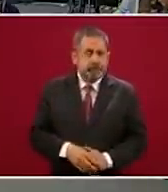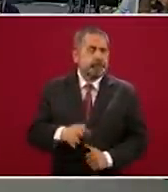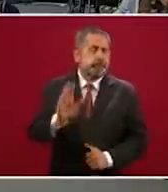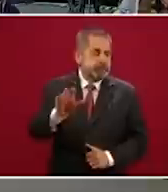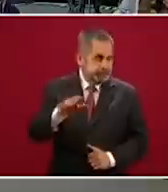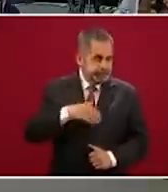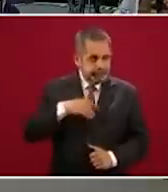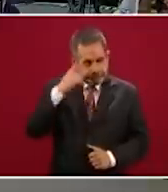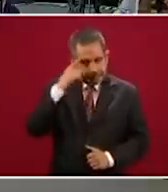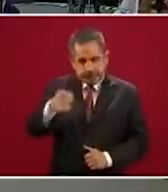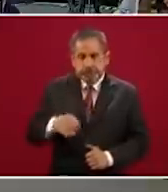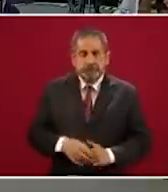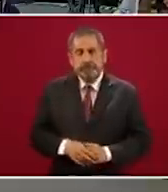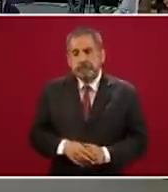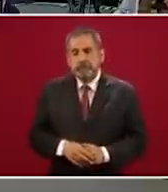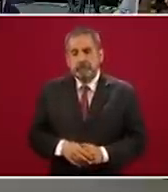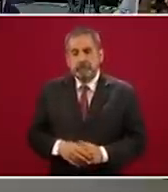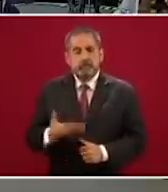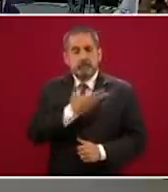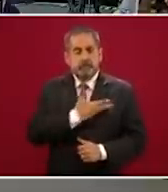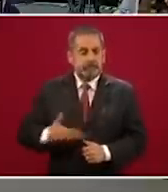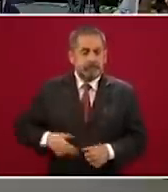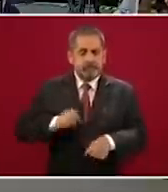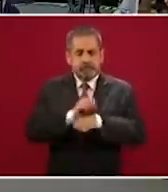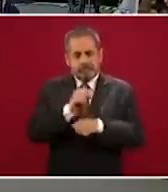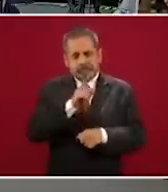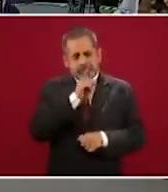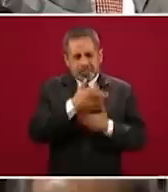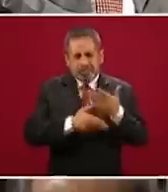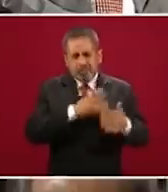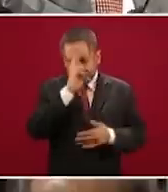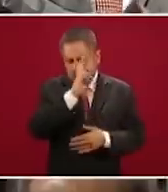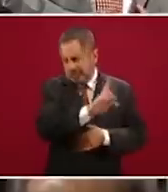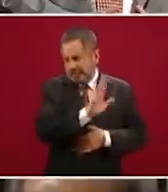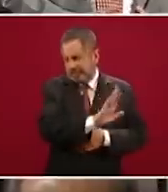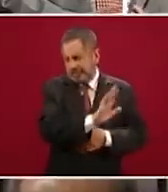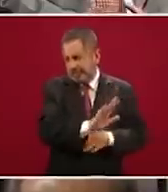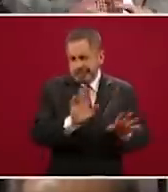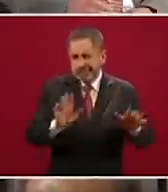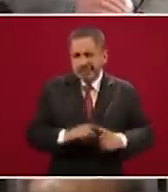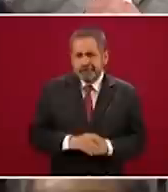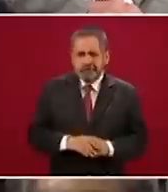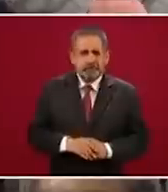Lo de el presidente de El Salvador lo respetamos mucho y